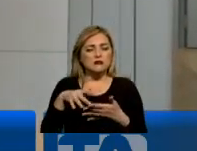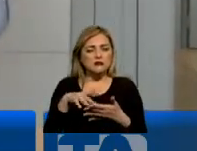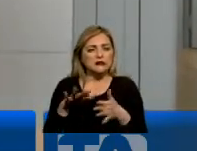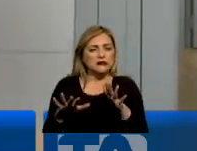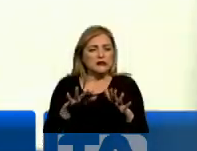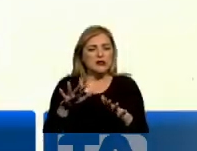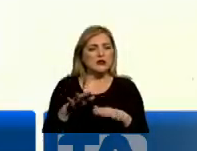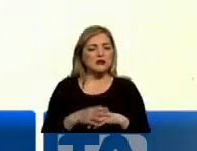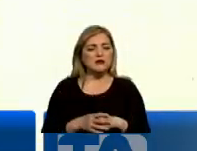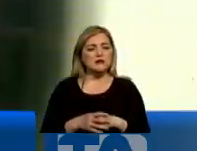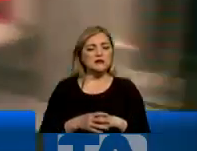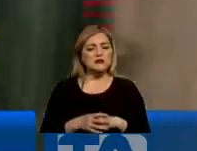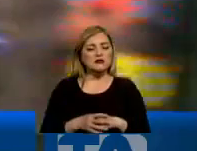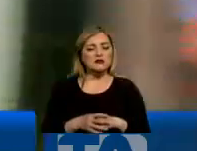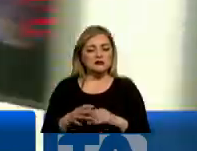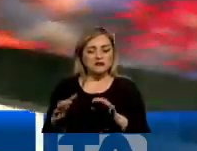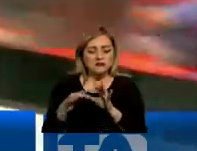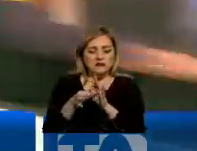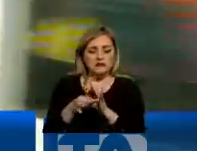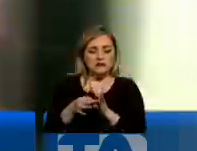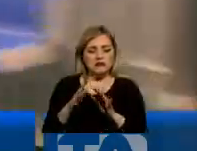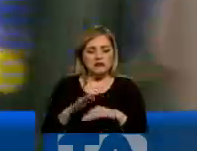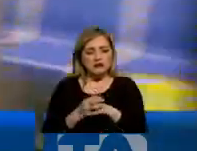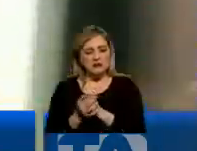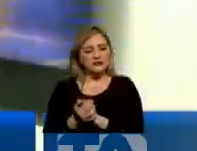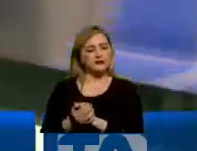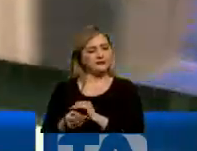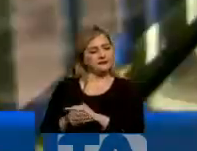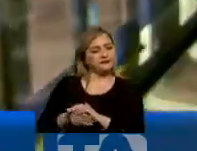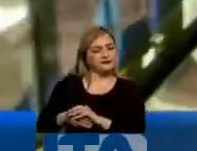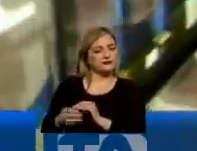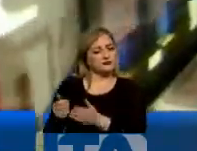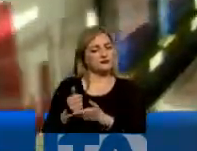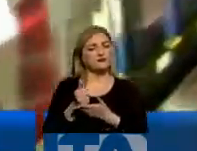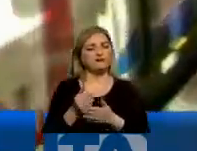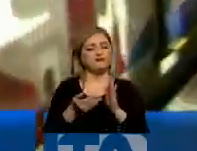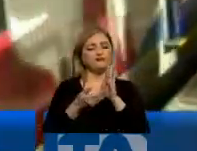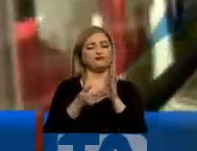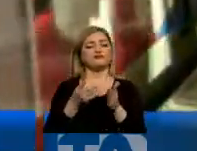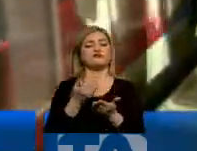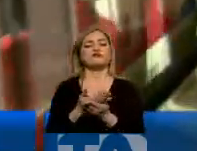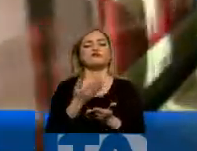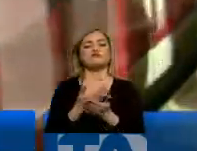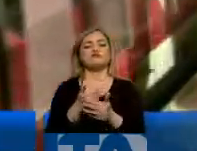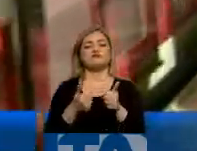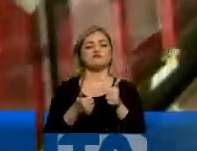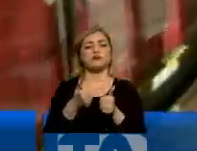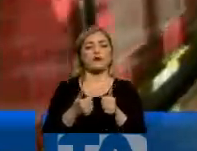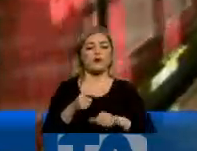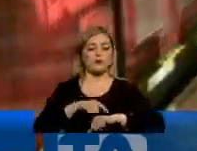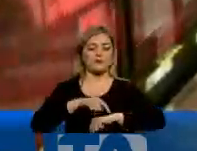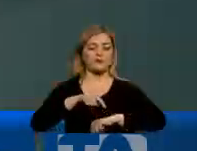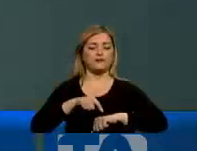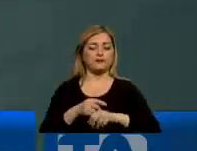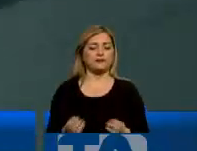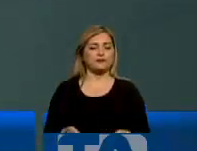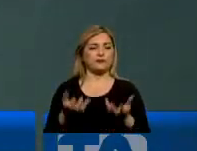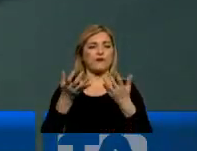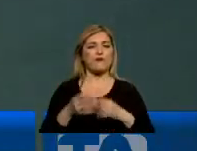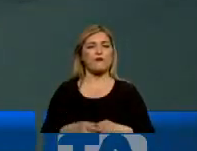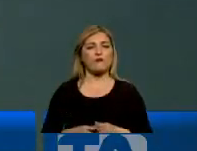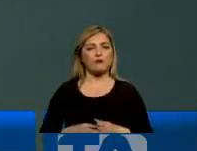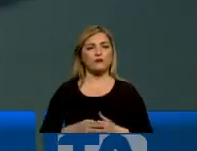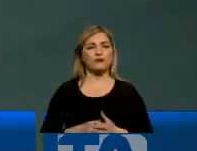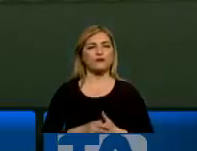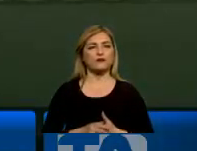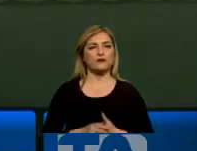supuestos amarres y sobre todo con la exigencia de saber cuál es el modelo que se optará para operar el metro y cuánto tiempo tomará ponerlo en marcha.